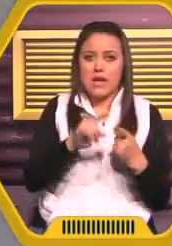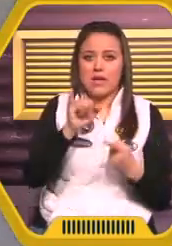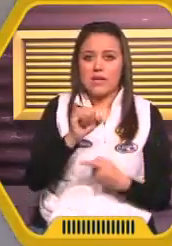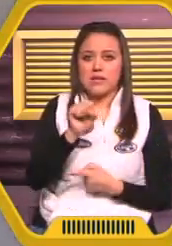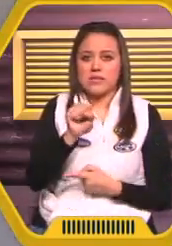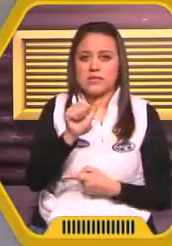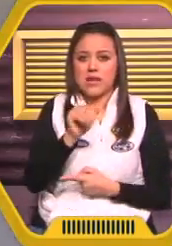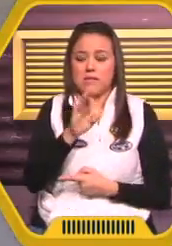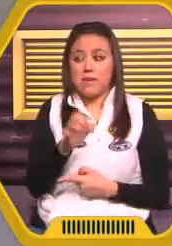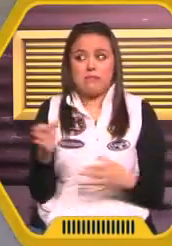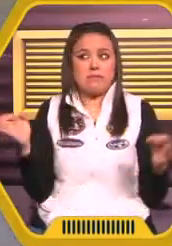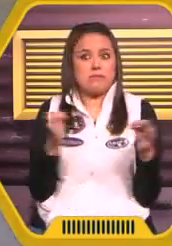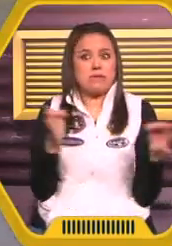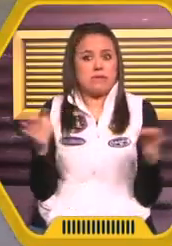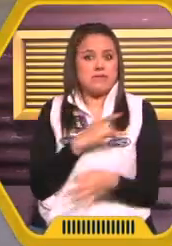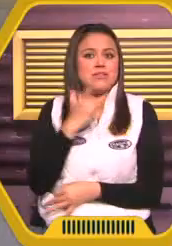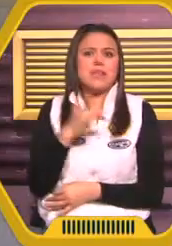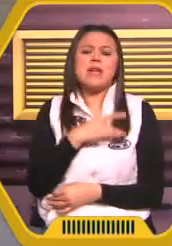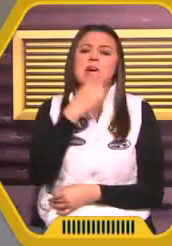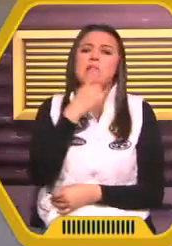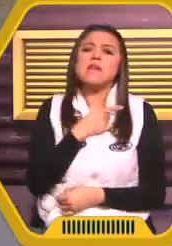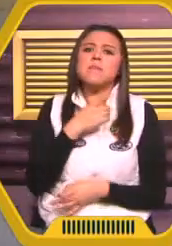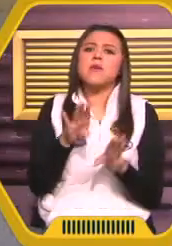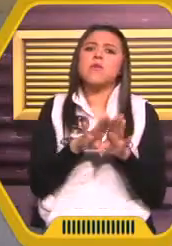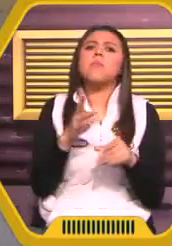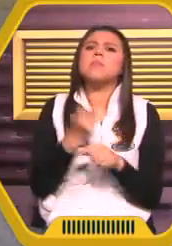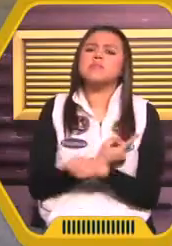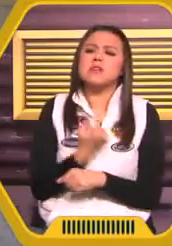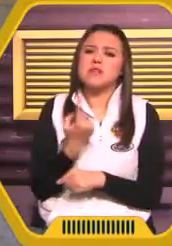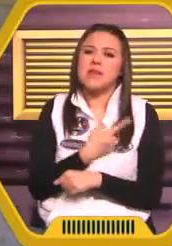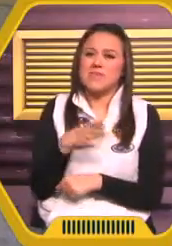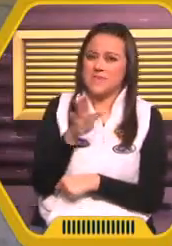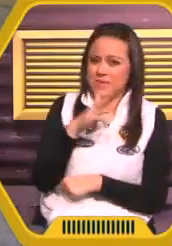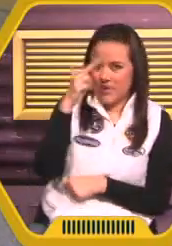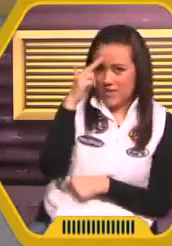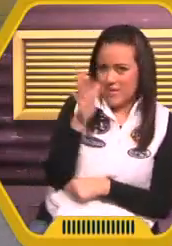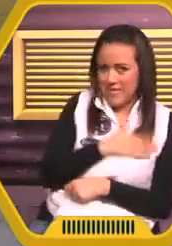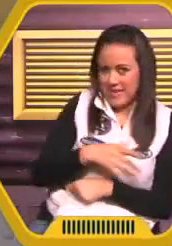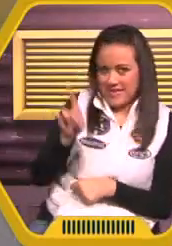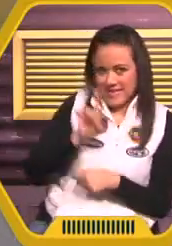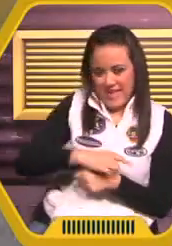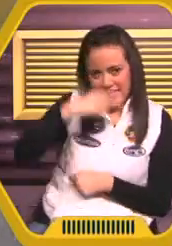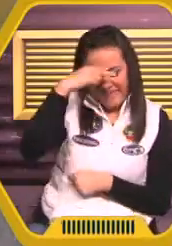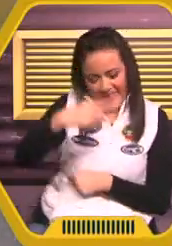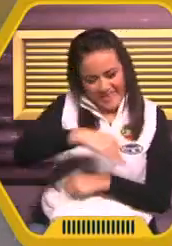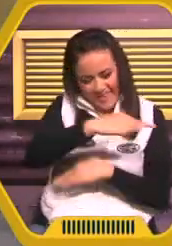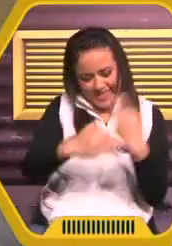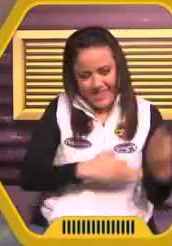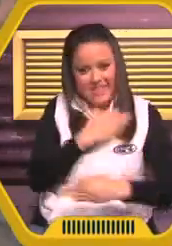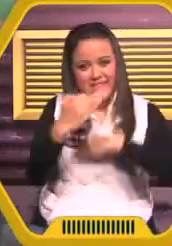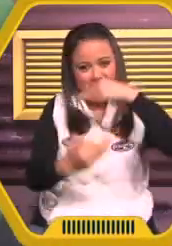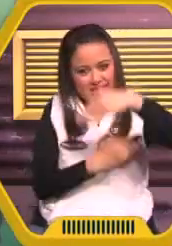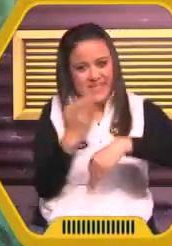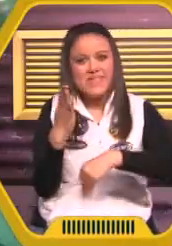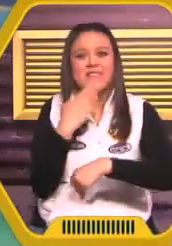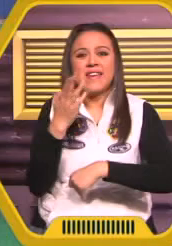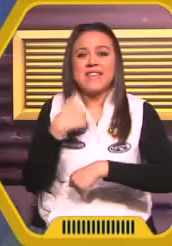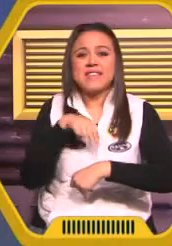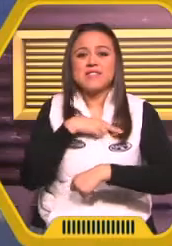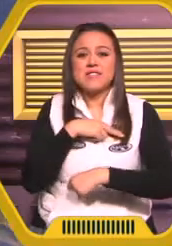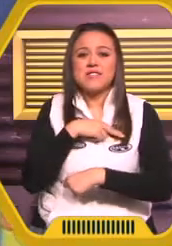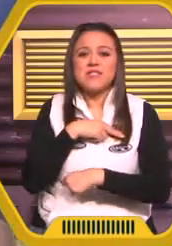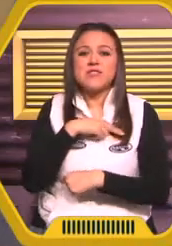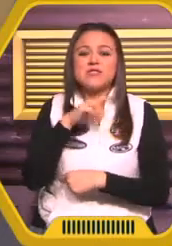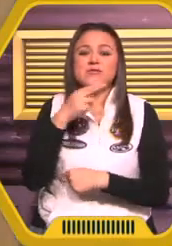frío. Un poquito. Cuéntanos, ¿qué hacen aquí? Hola, muy buenos días, México, muy buenos días. Nosotros venimos de Universidad Humanitas Plantel